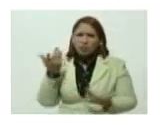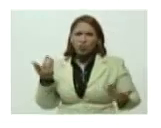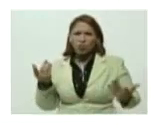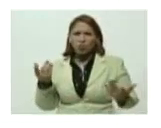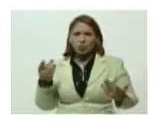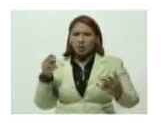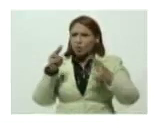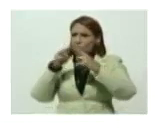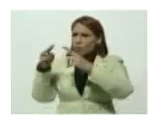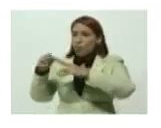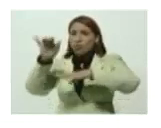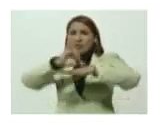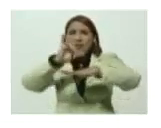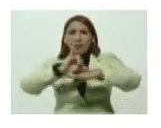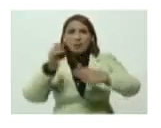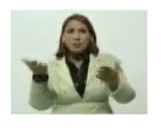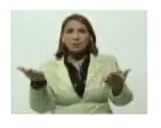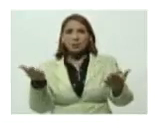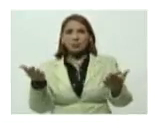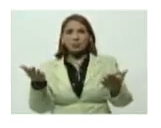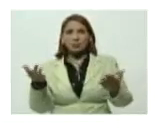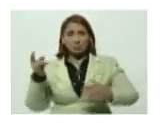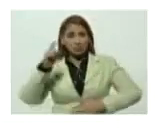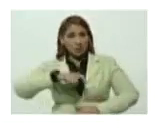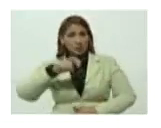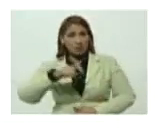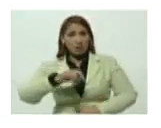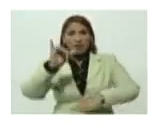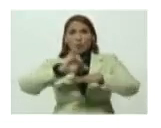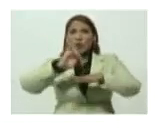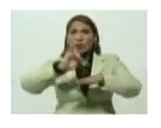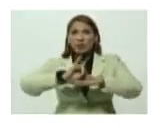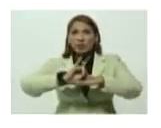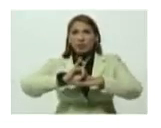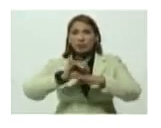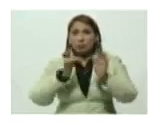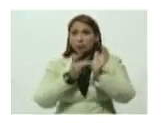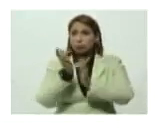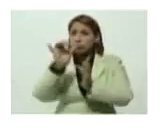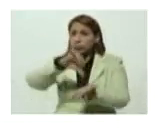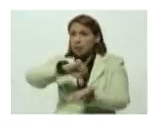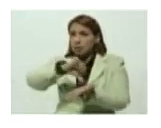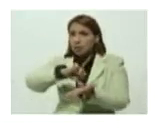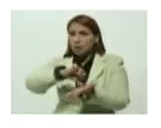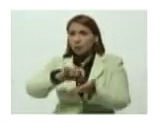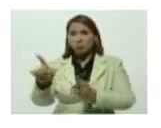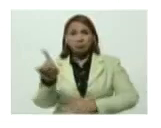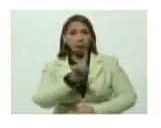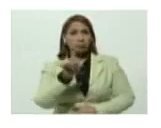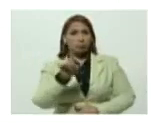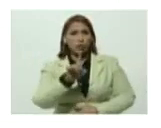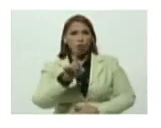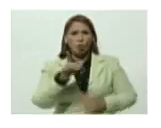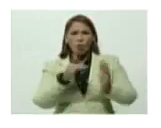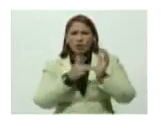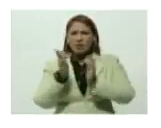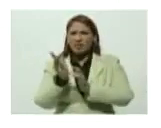a la iglesia. Necesitamos una iglesia cristocéntrica y no un